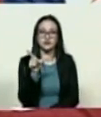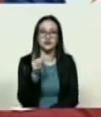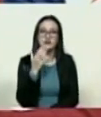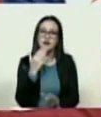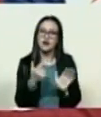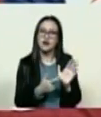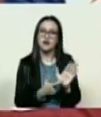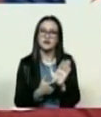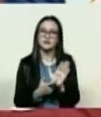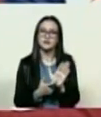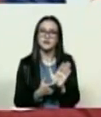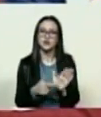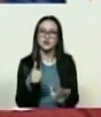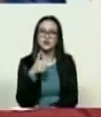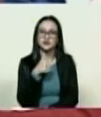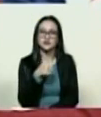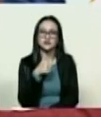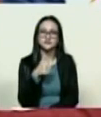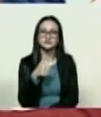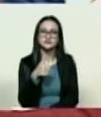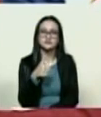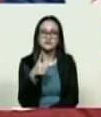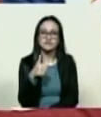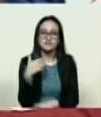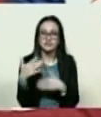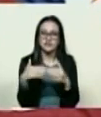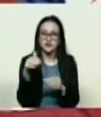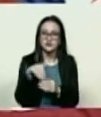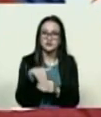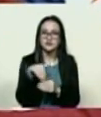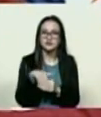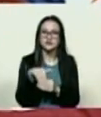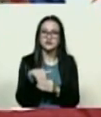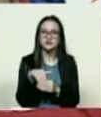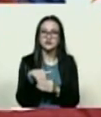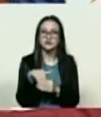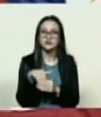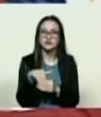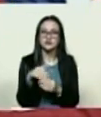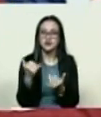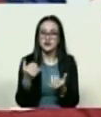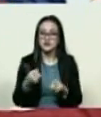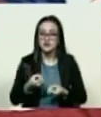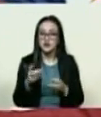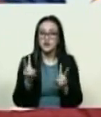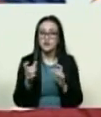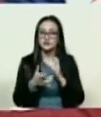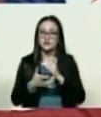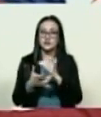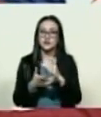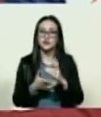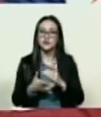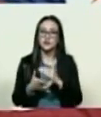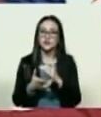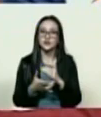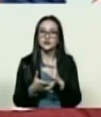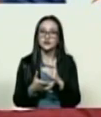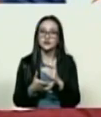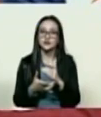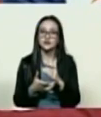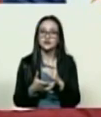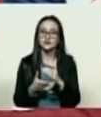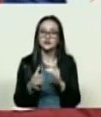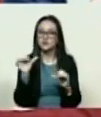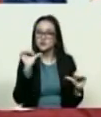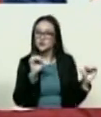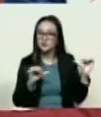y ha sido vanguardia en cada proceso electoral, y esto lo que queremos es aplicarle las nuevas tecnologías para hacer